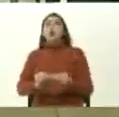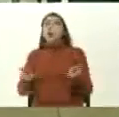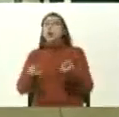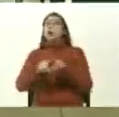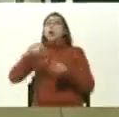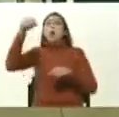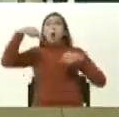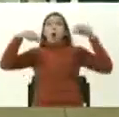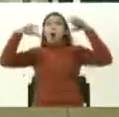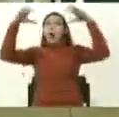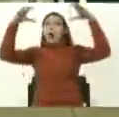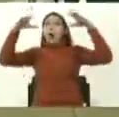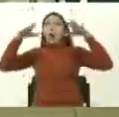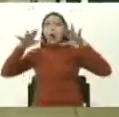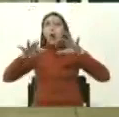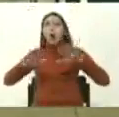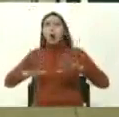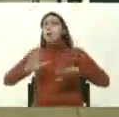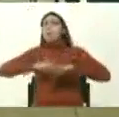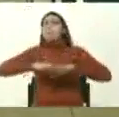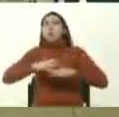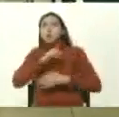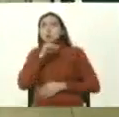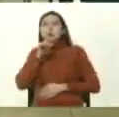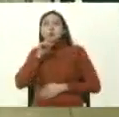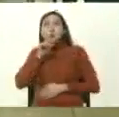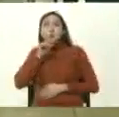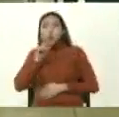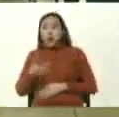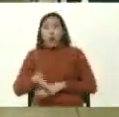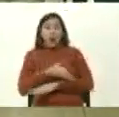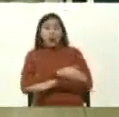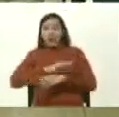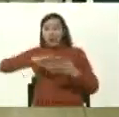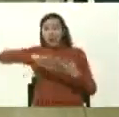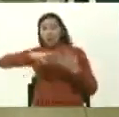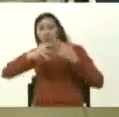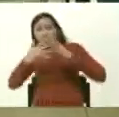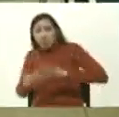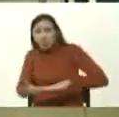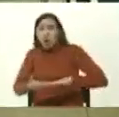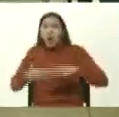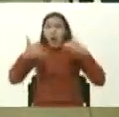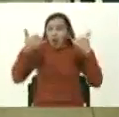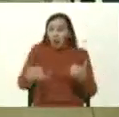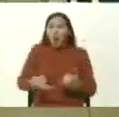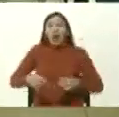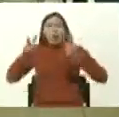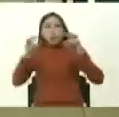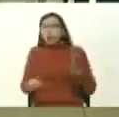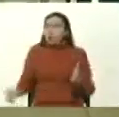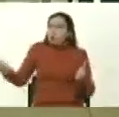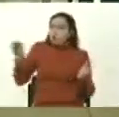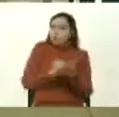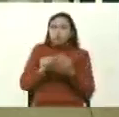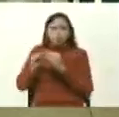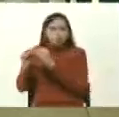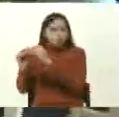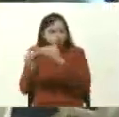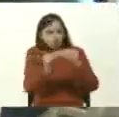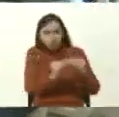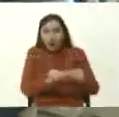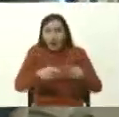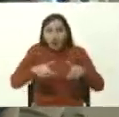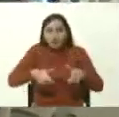amor, es un diluvio de amor, porque mi plantel estaba completamente en ruinas y tenemos todo nuevo, todo, desde las